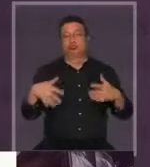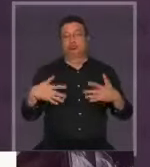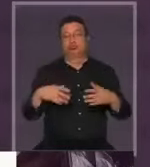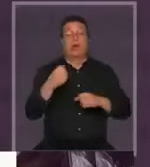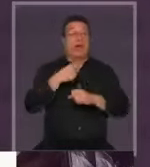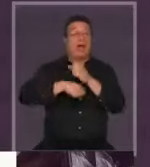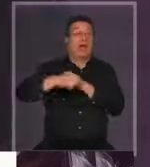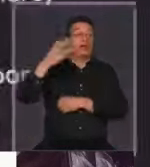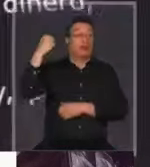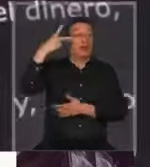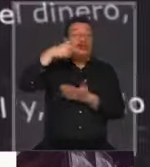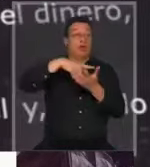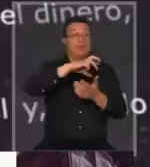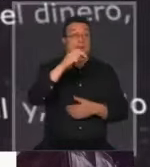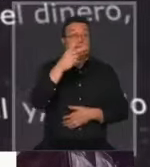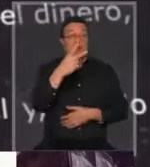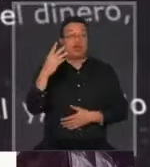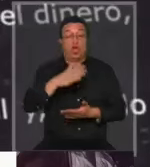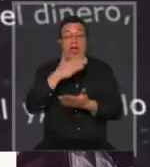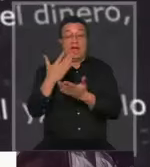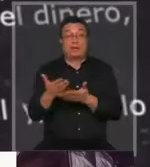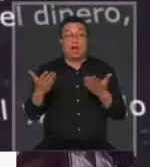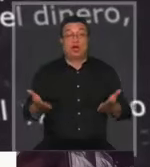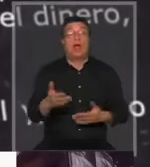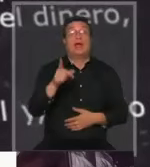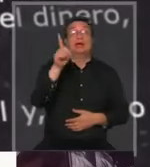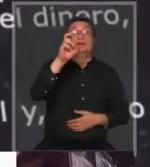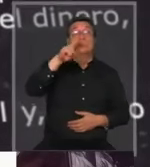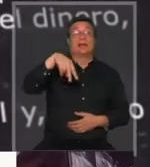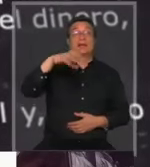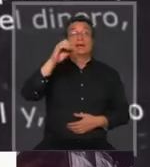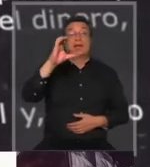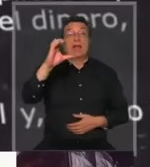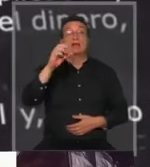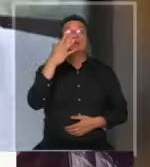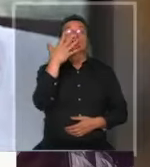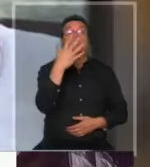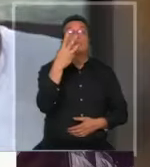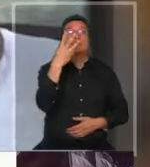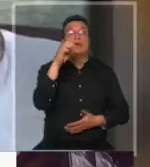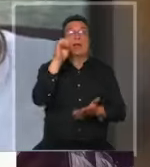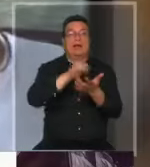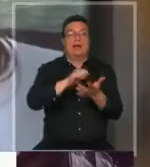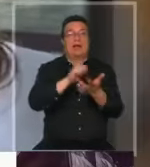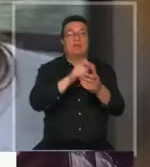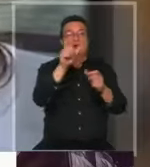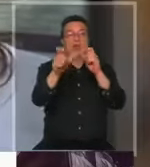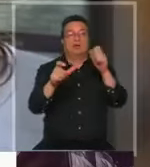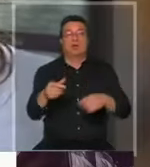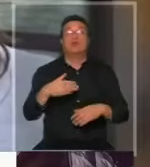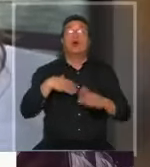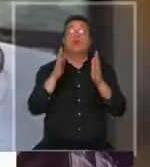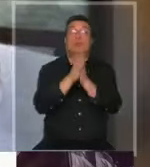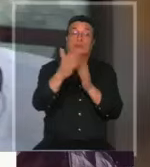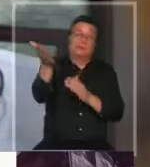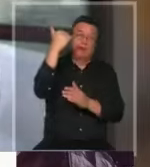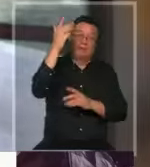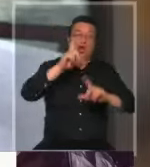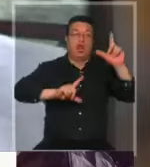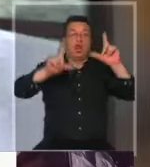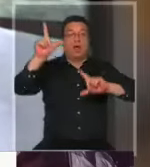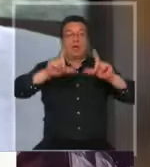año 2022 a la fecha, Cernac ha recibido 53 reclamos de consumidores. Quiero invitarlos a Lollapalooza este domingo,